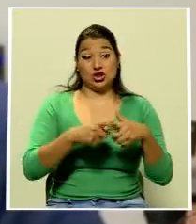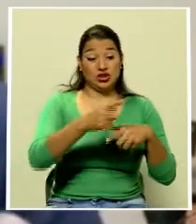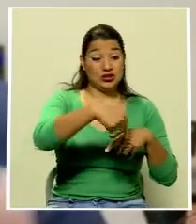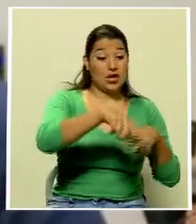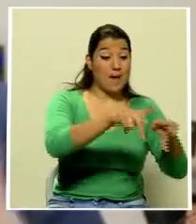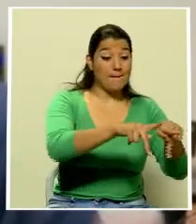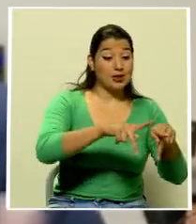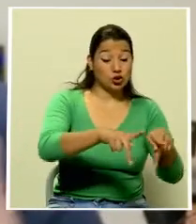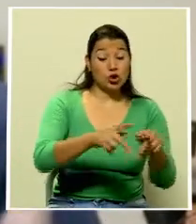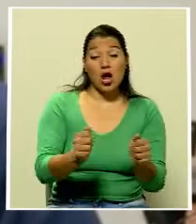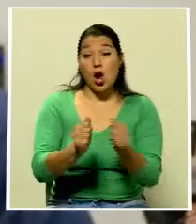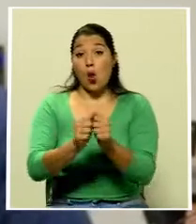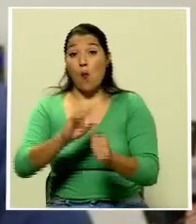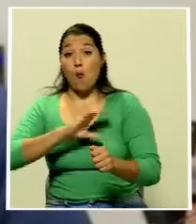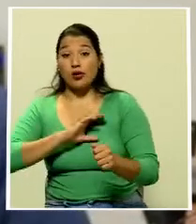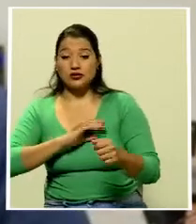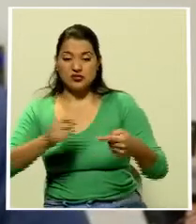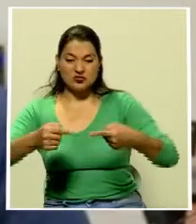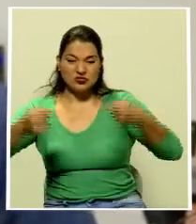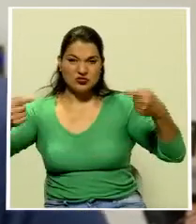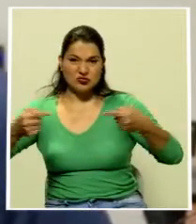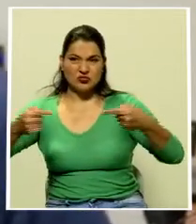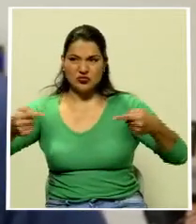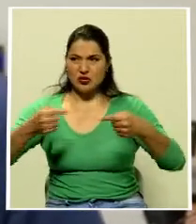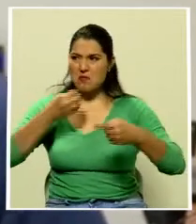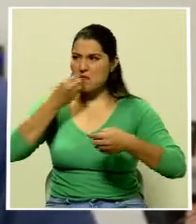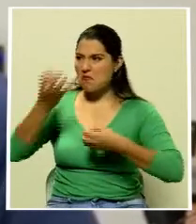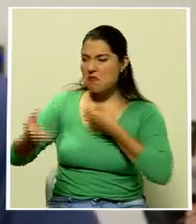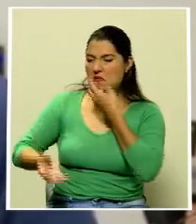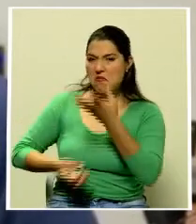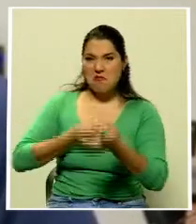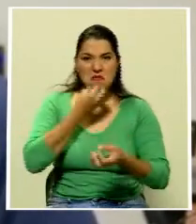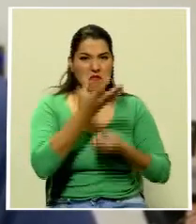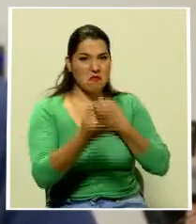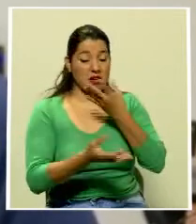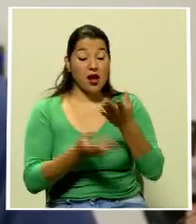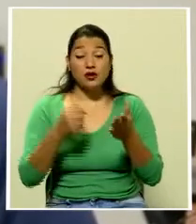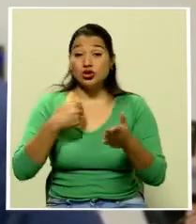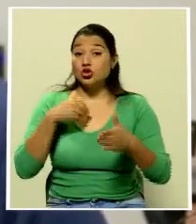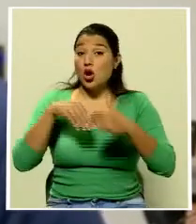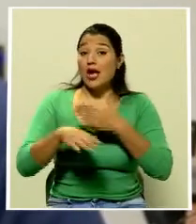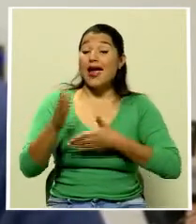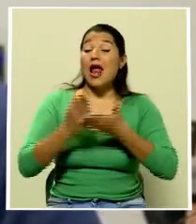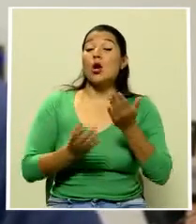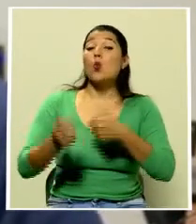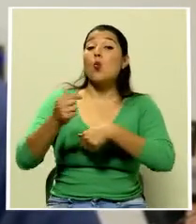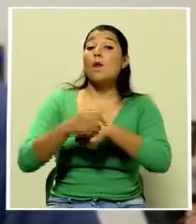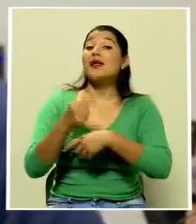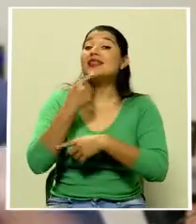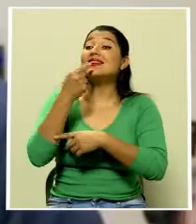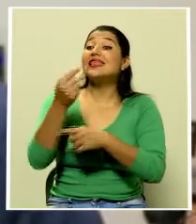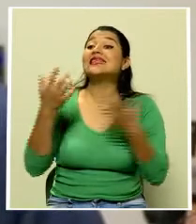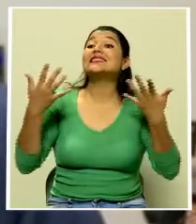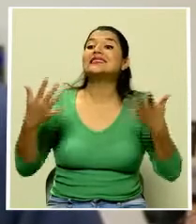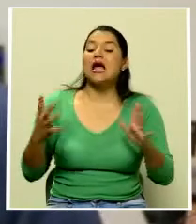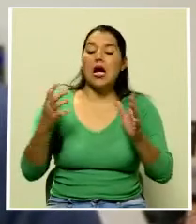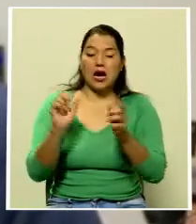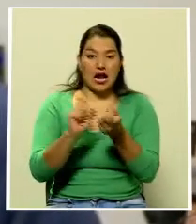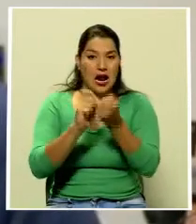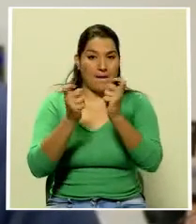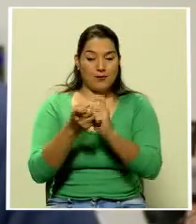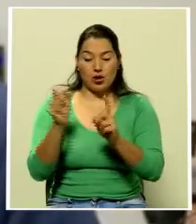policía verbal, con empujones, con gritos, con reproches. Yo en algún momento expresé que la situación había cambiado a como